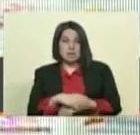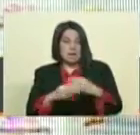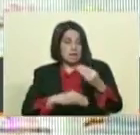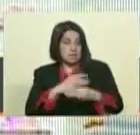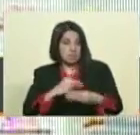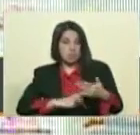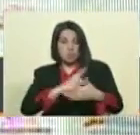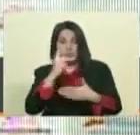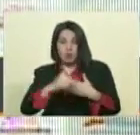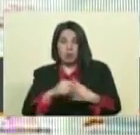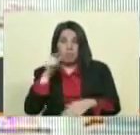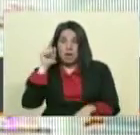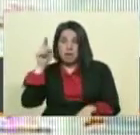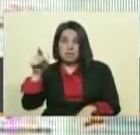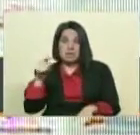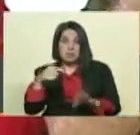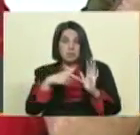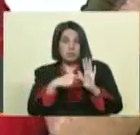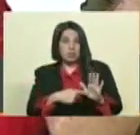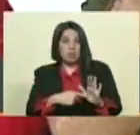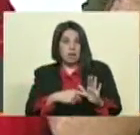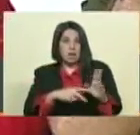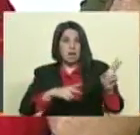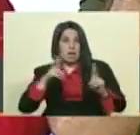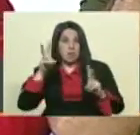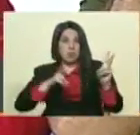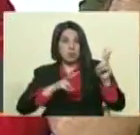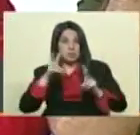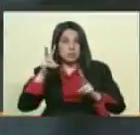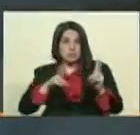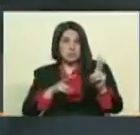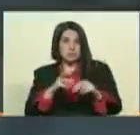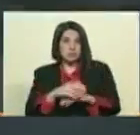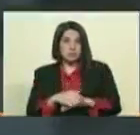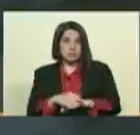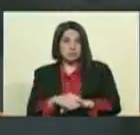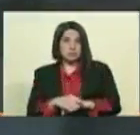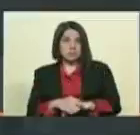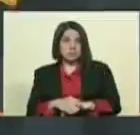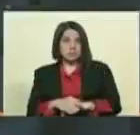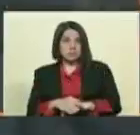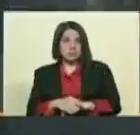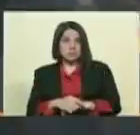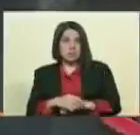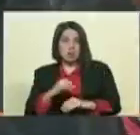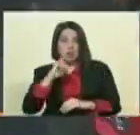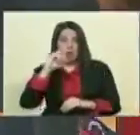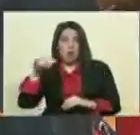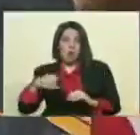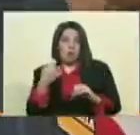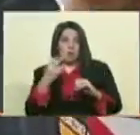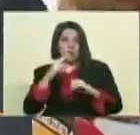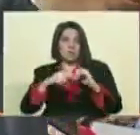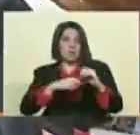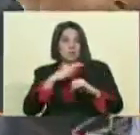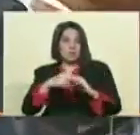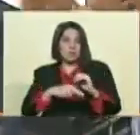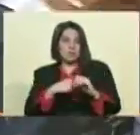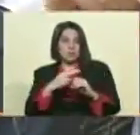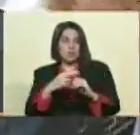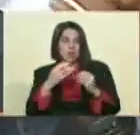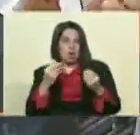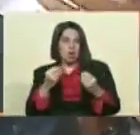ya para mostrar expo criminalística del 6CPC. Jorge Rodríguez, ¿cómo la